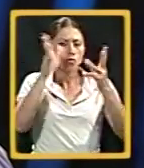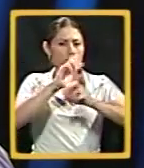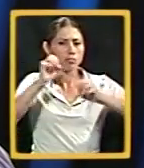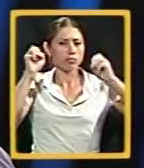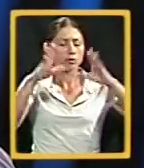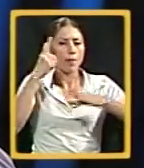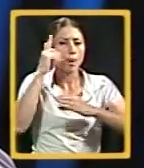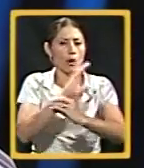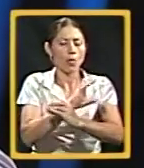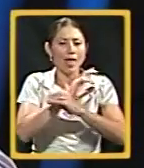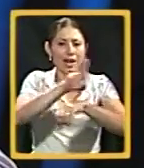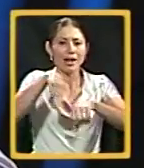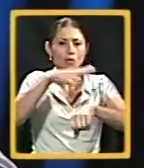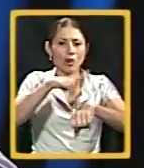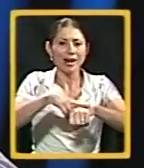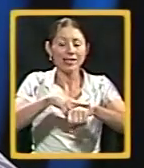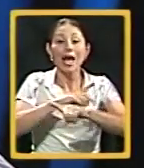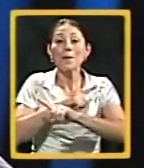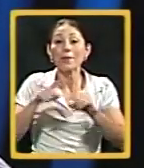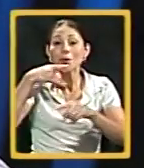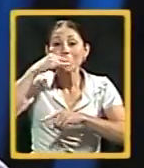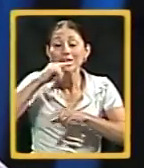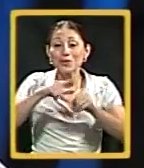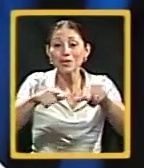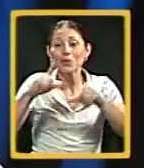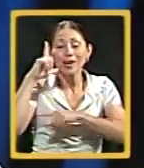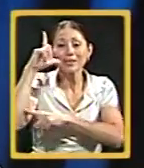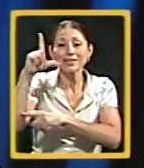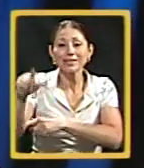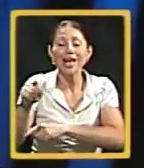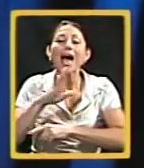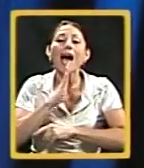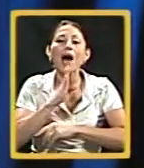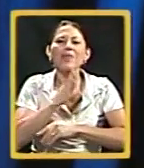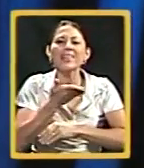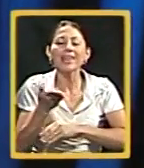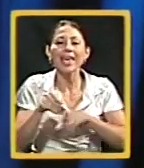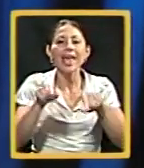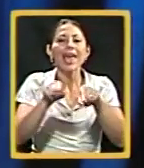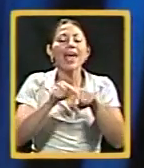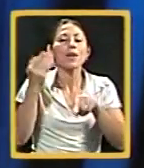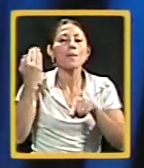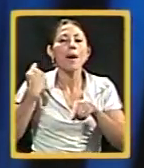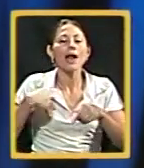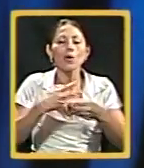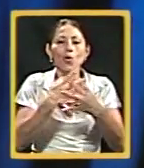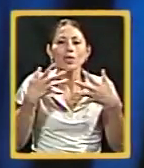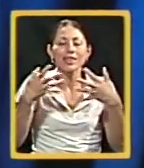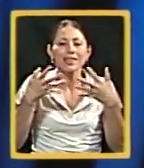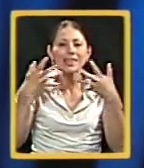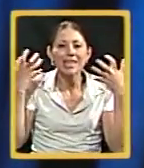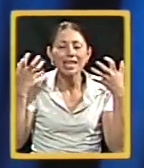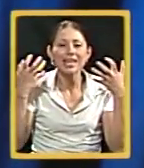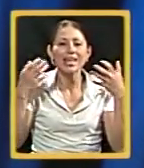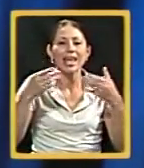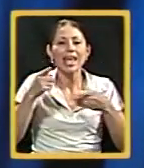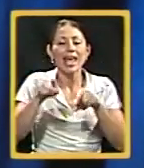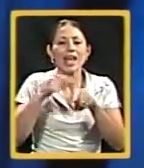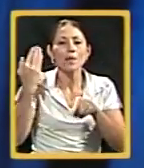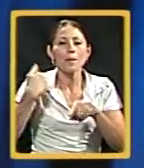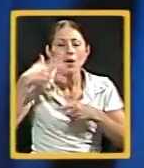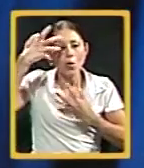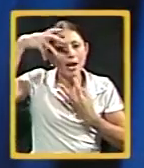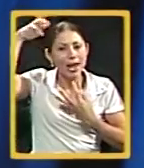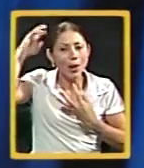rurales están hablando del hermano tigre, el hermano león, el hermano árbol. Entonces, como usted puede ver, ya ahí hay una